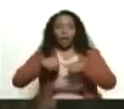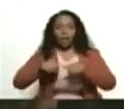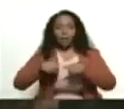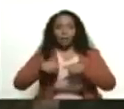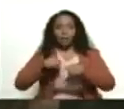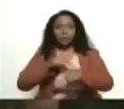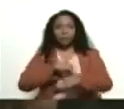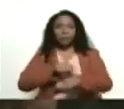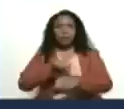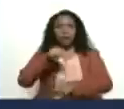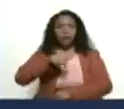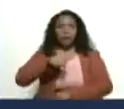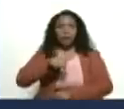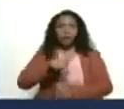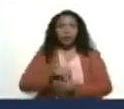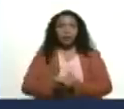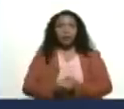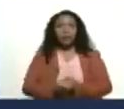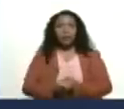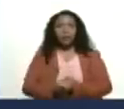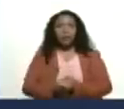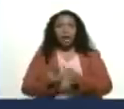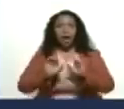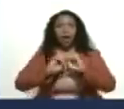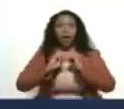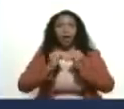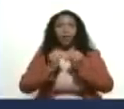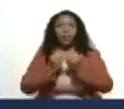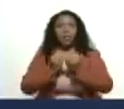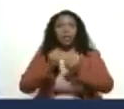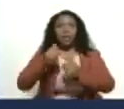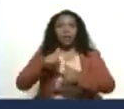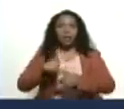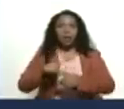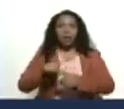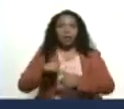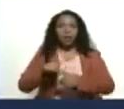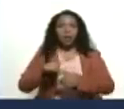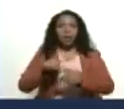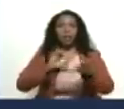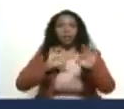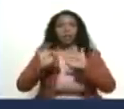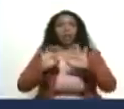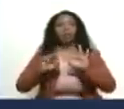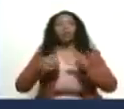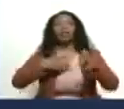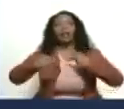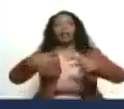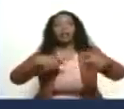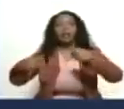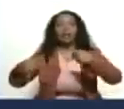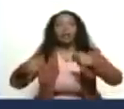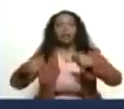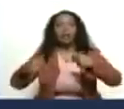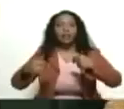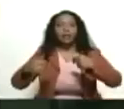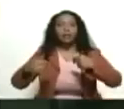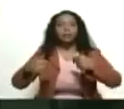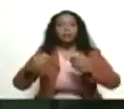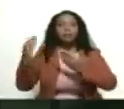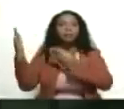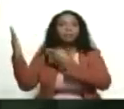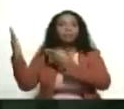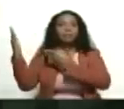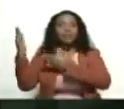esta hora acá en la sala José Félix Rivas del Teatro Teresa Carreño, en este foro que se ha